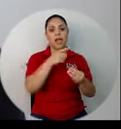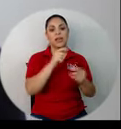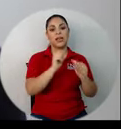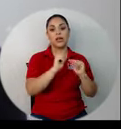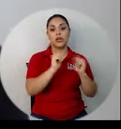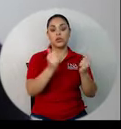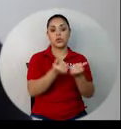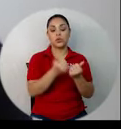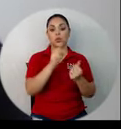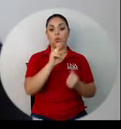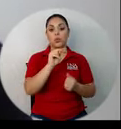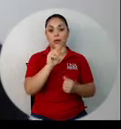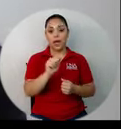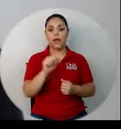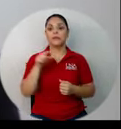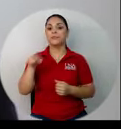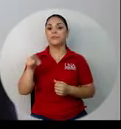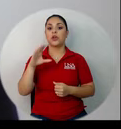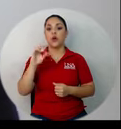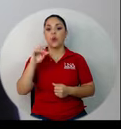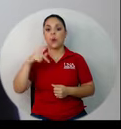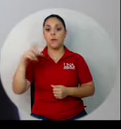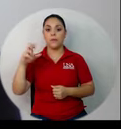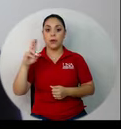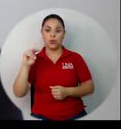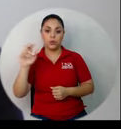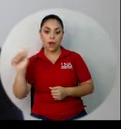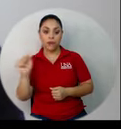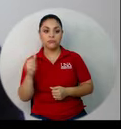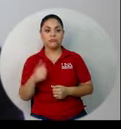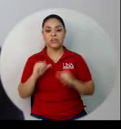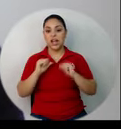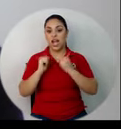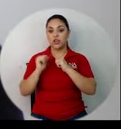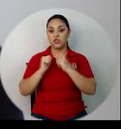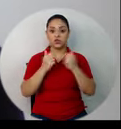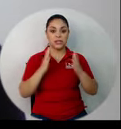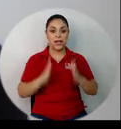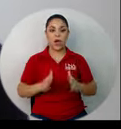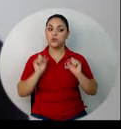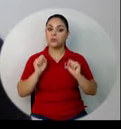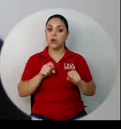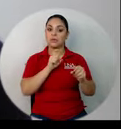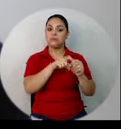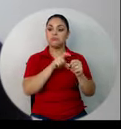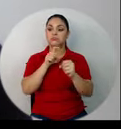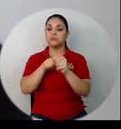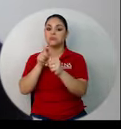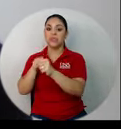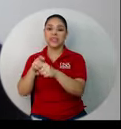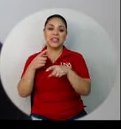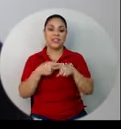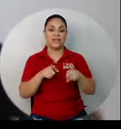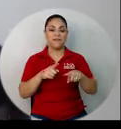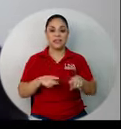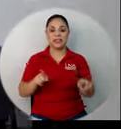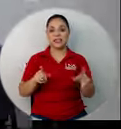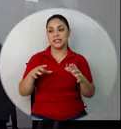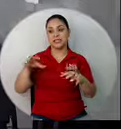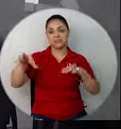está Souna, y igual los afiliados pueden buscar, ¿verdad?, diferentes entidades que les